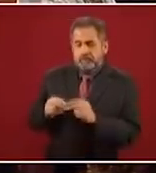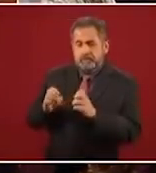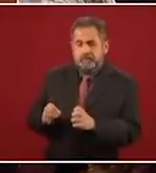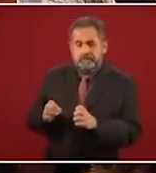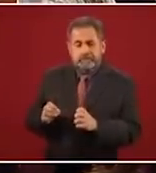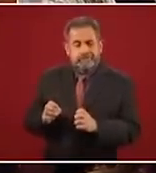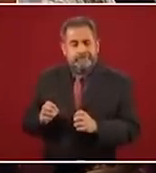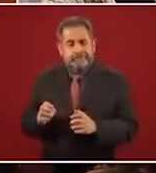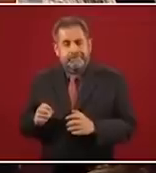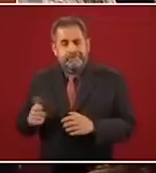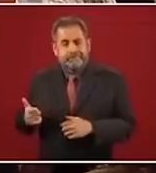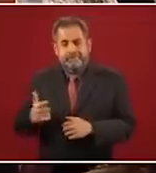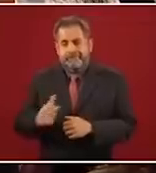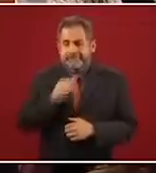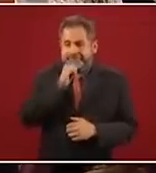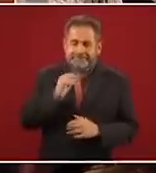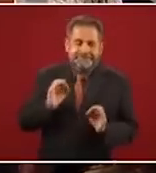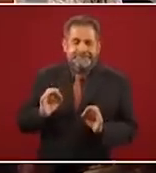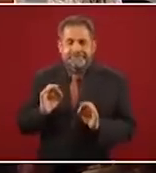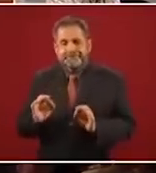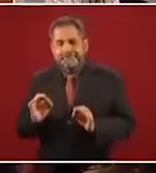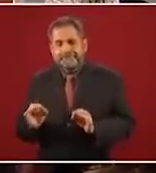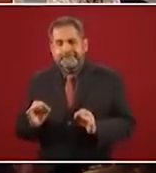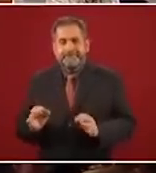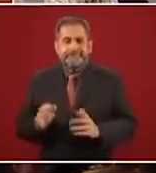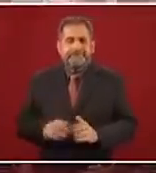ya Guanajuato.